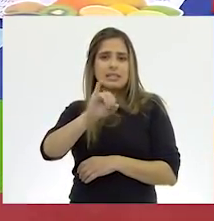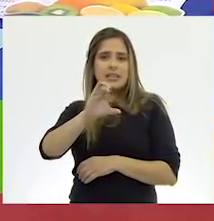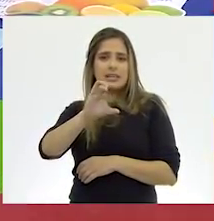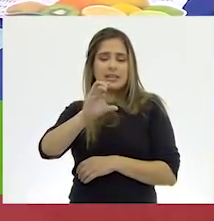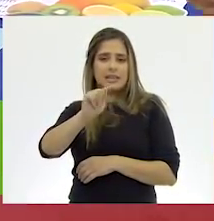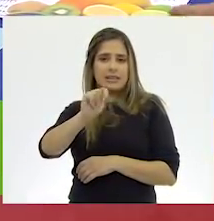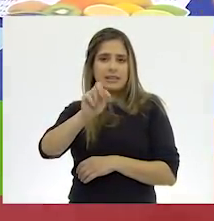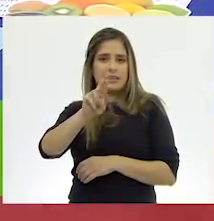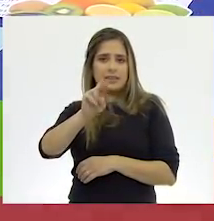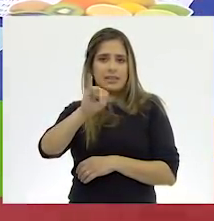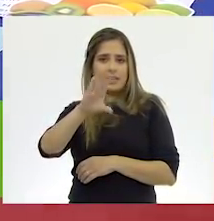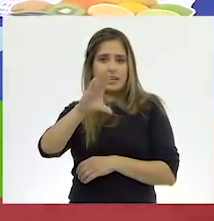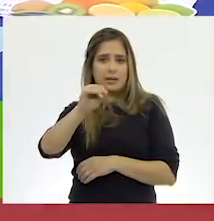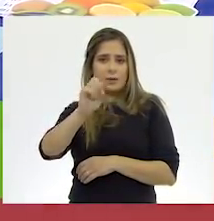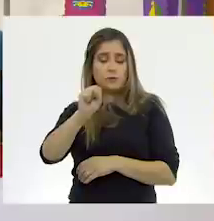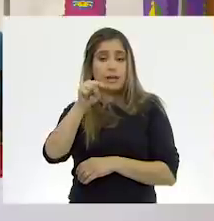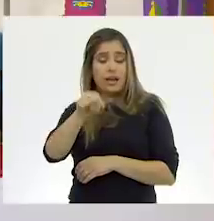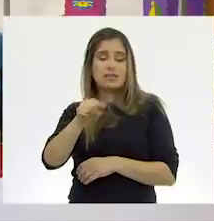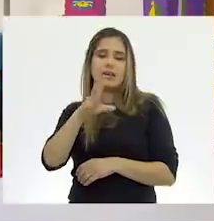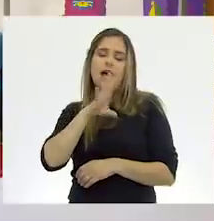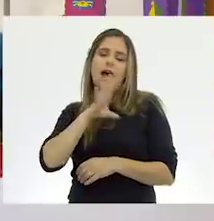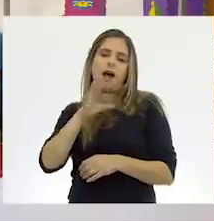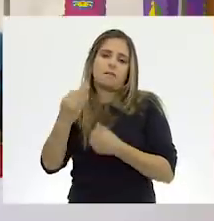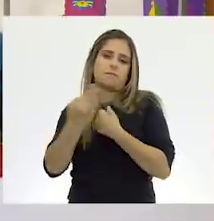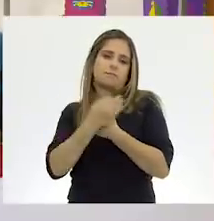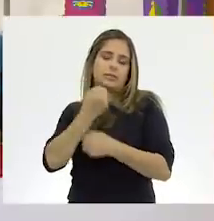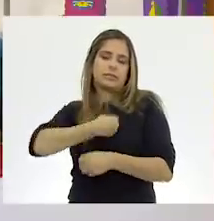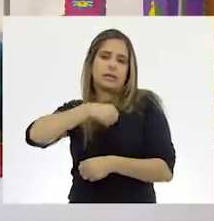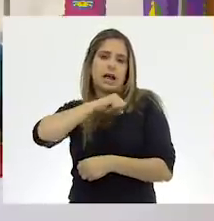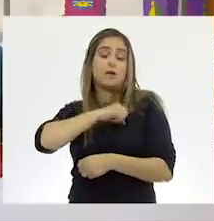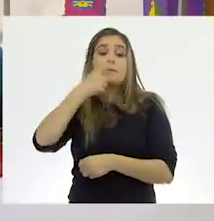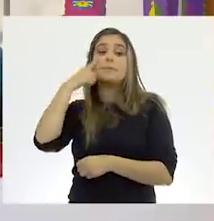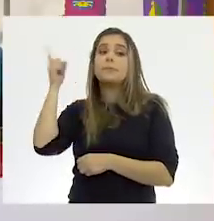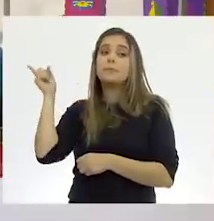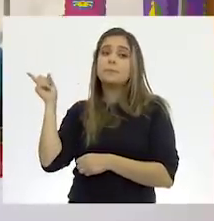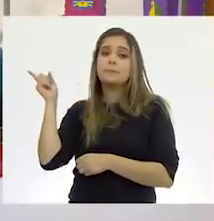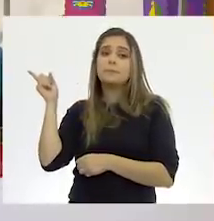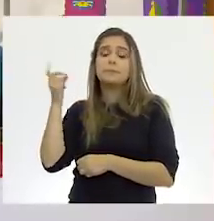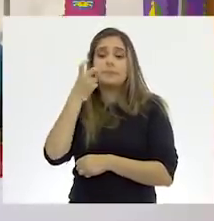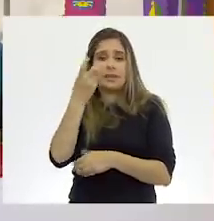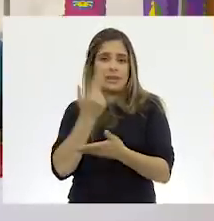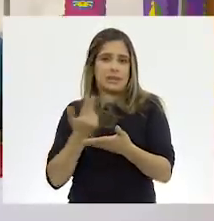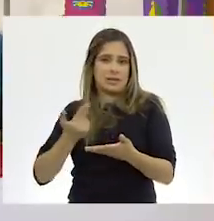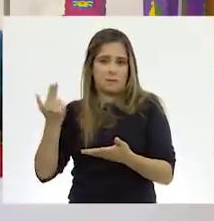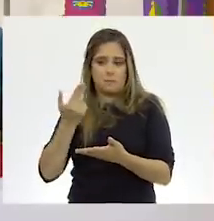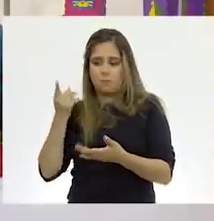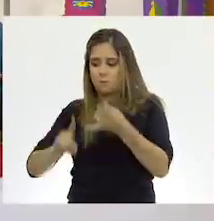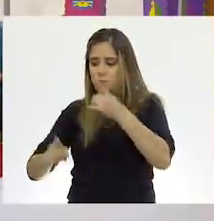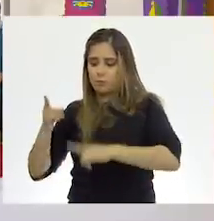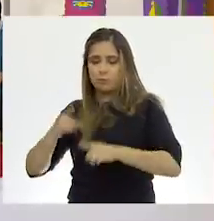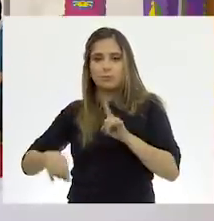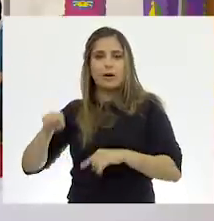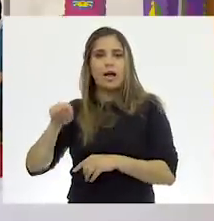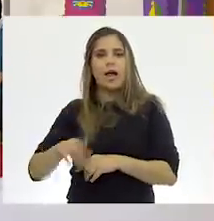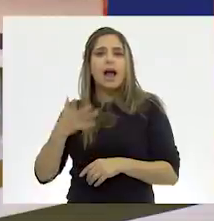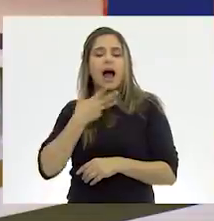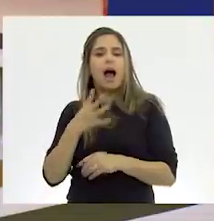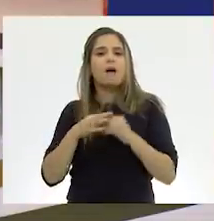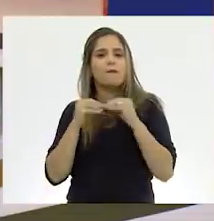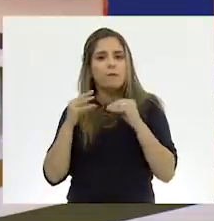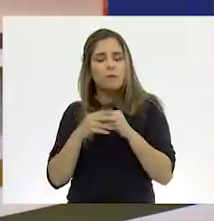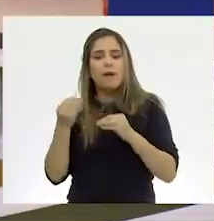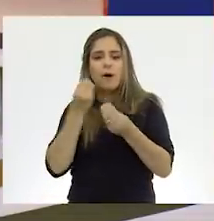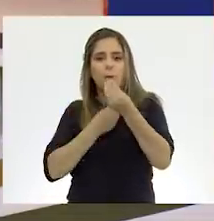C. Y podemos recordar también. Aquí hay cítricos. Muy bien, a ver. Dice,